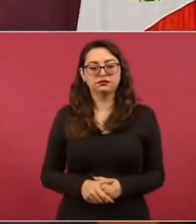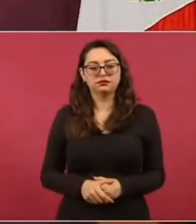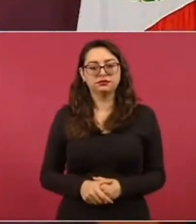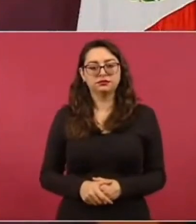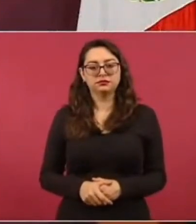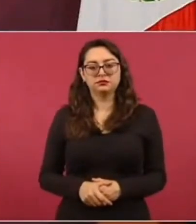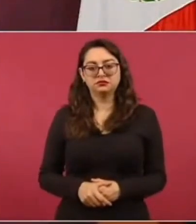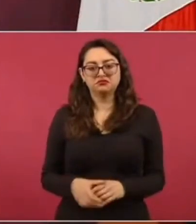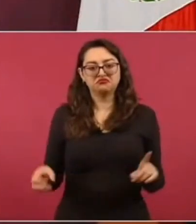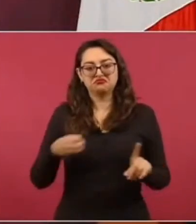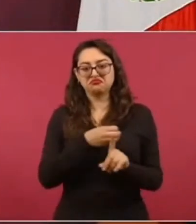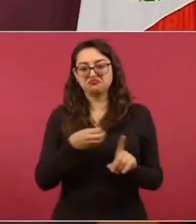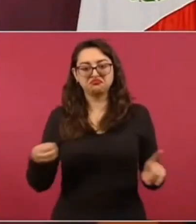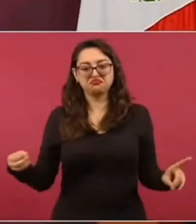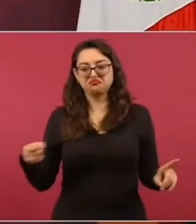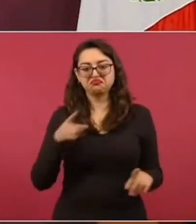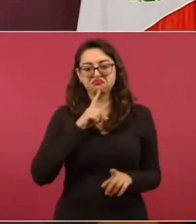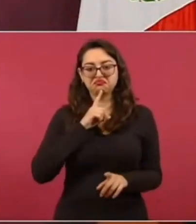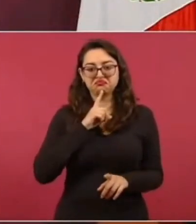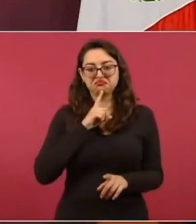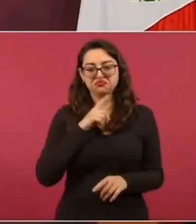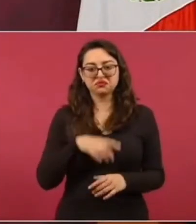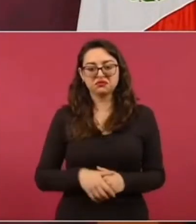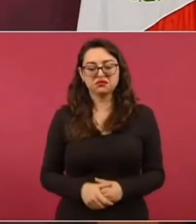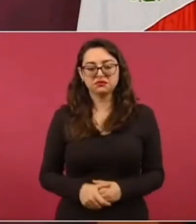El desorden.